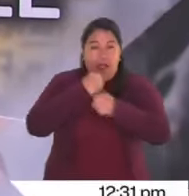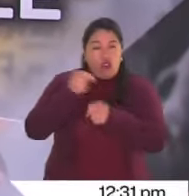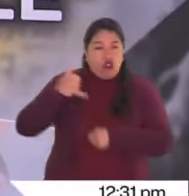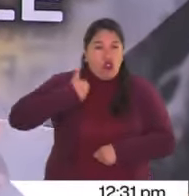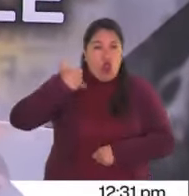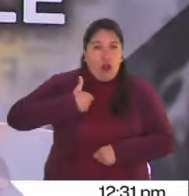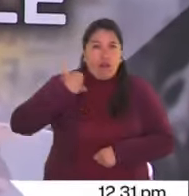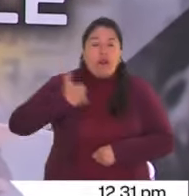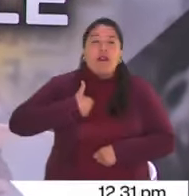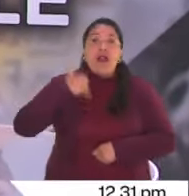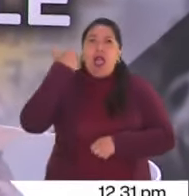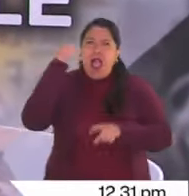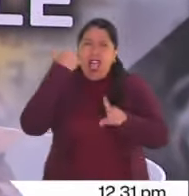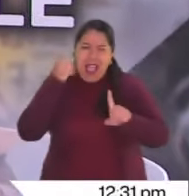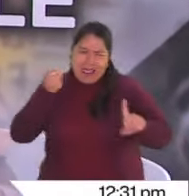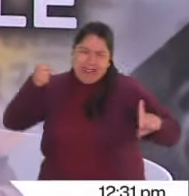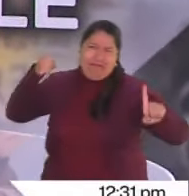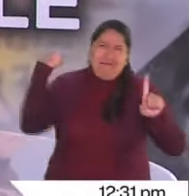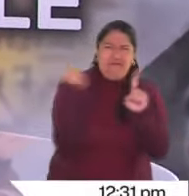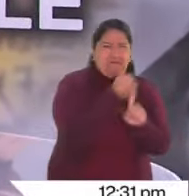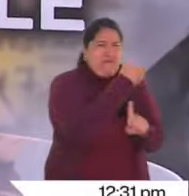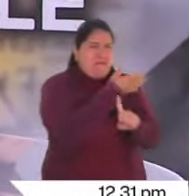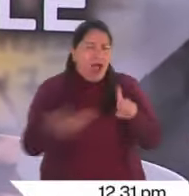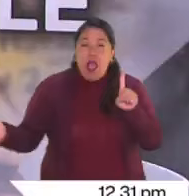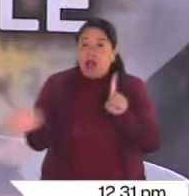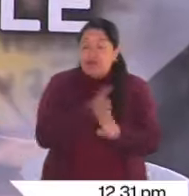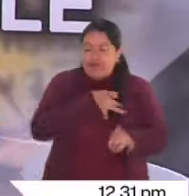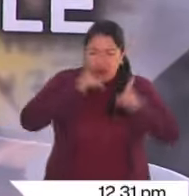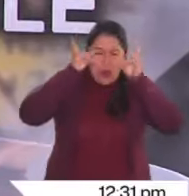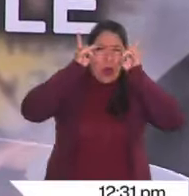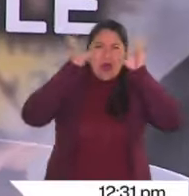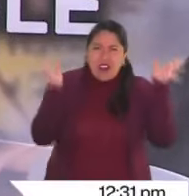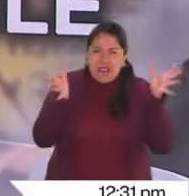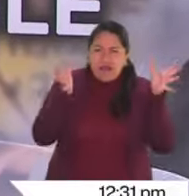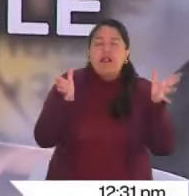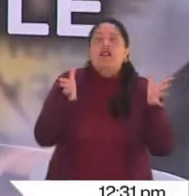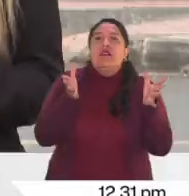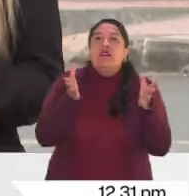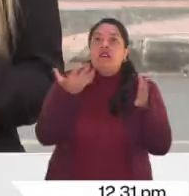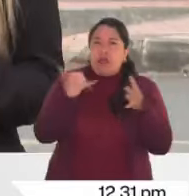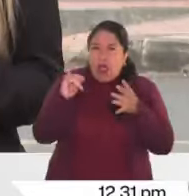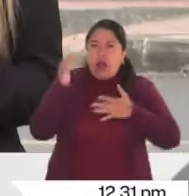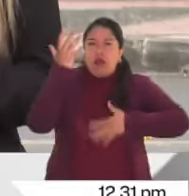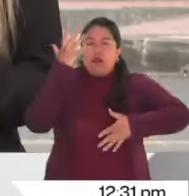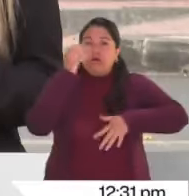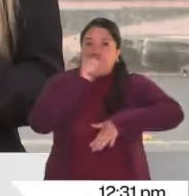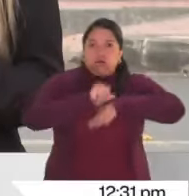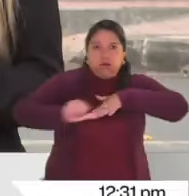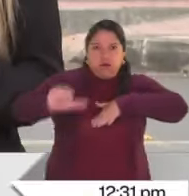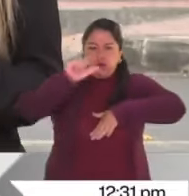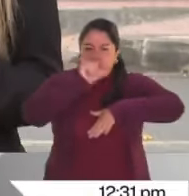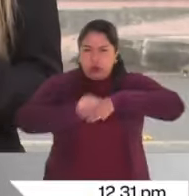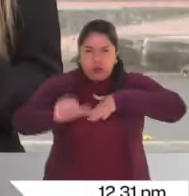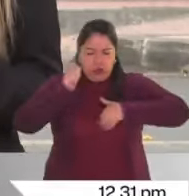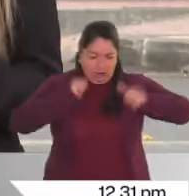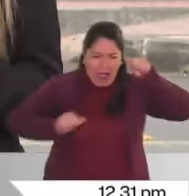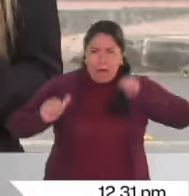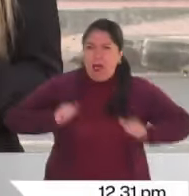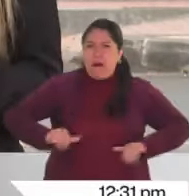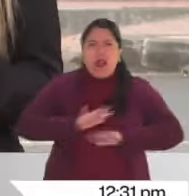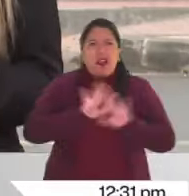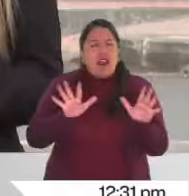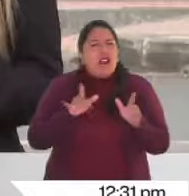brutalmente atacado por una compañera del colegio. María Fernanda, sabemos que al menor ya le hicieron varias cirugías. ¿Qué dicen además los